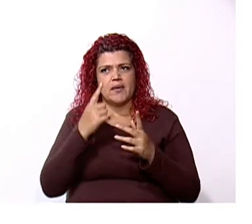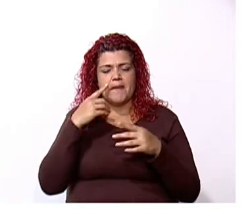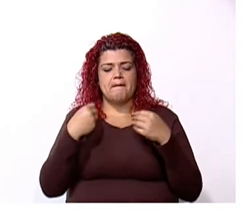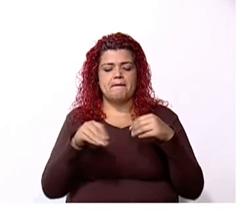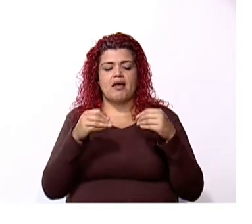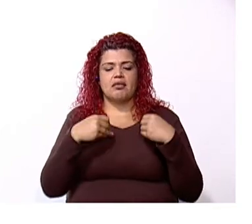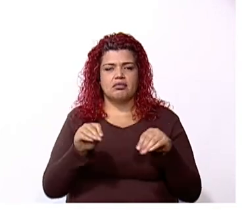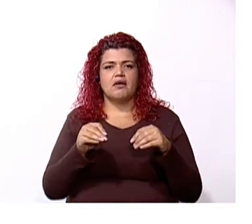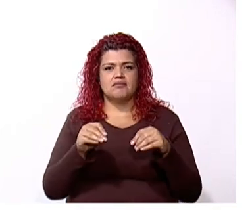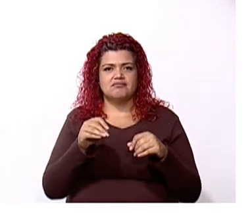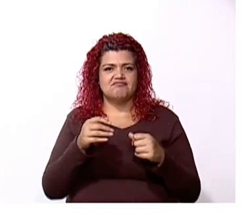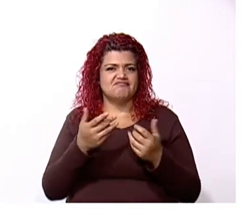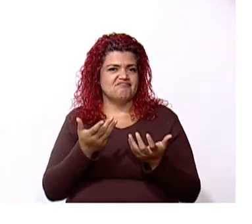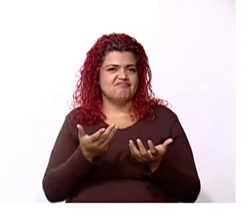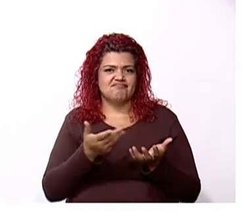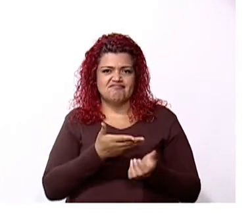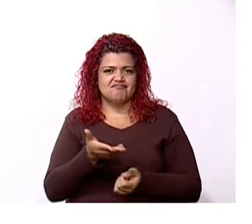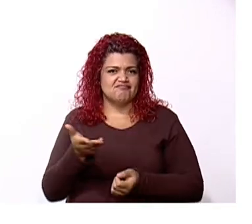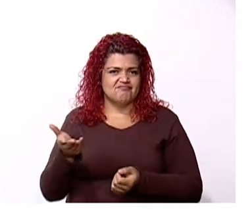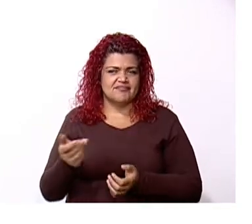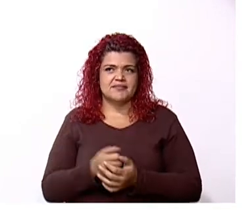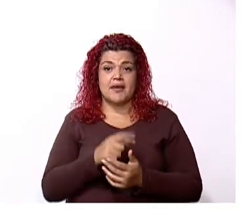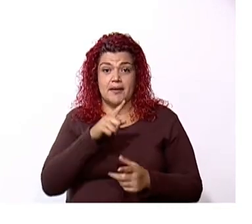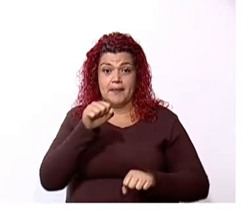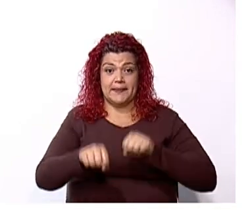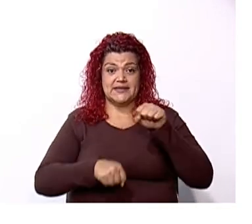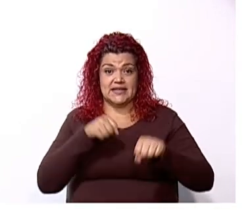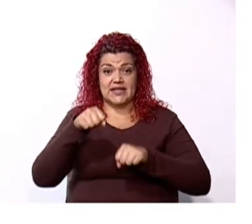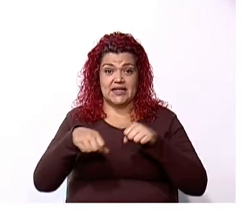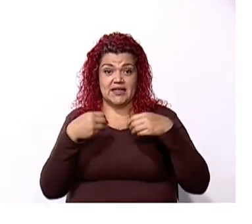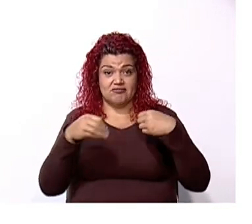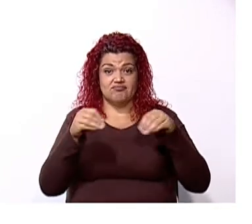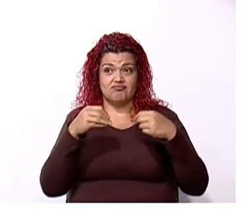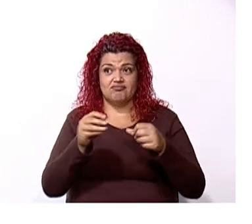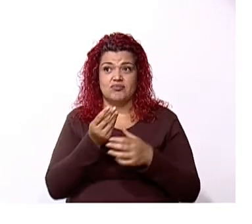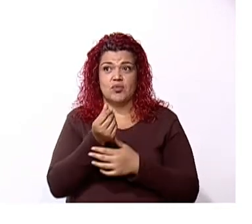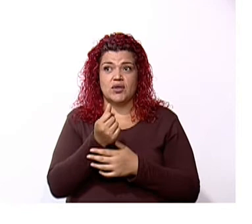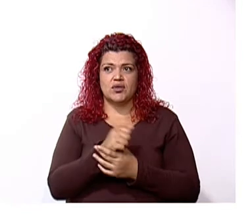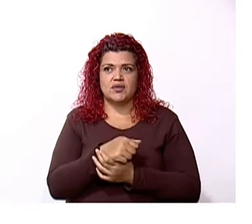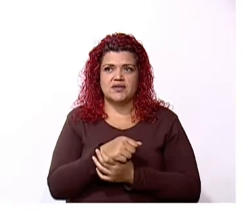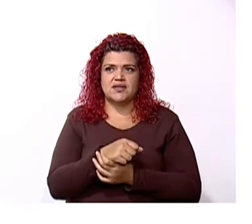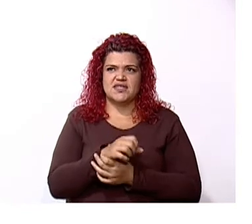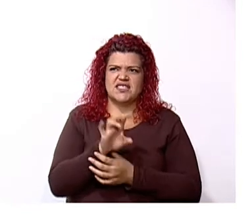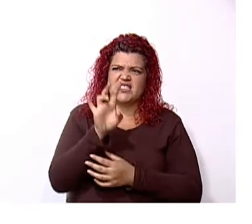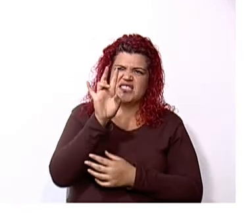artículos. Aquí venden una bicicleta de montaña. Vean el precio,